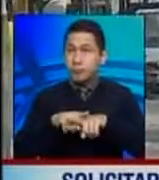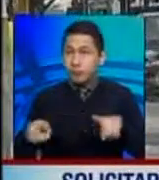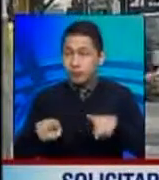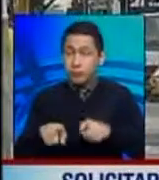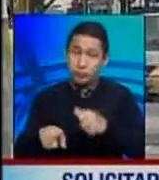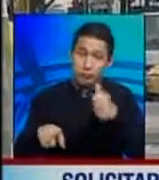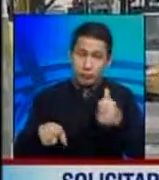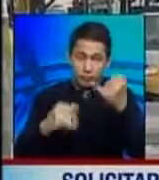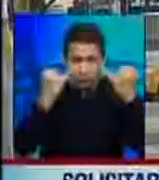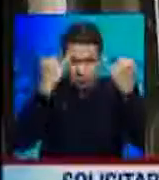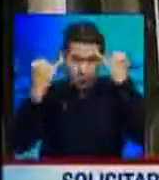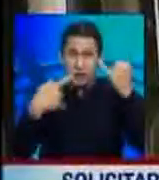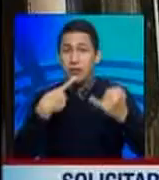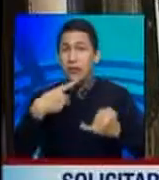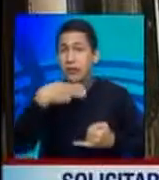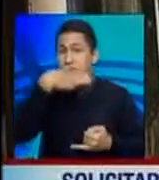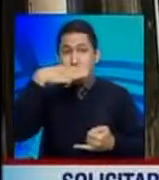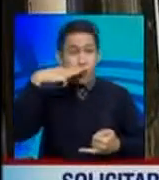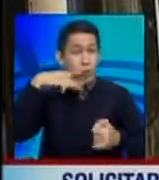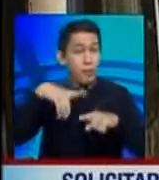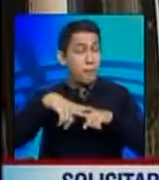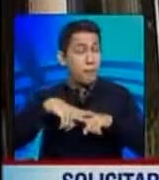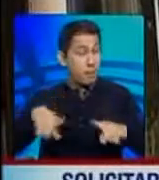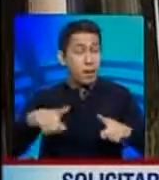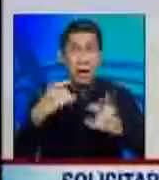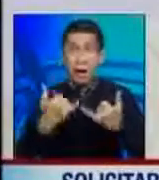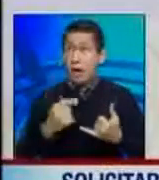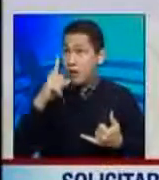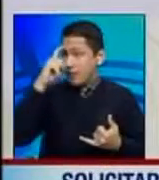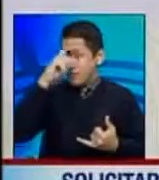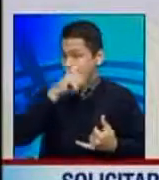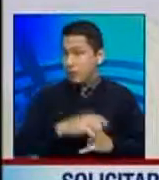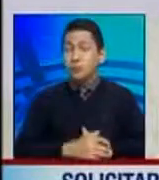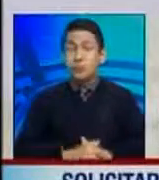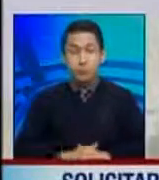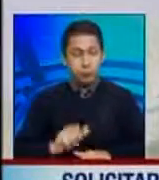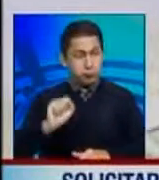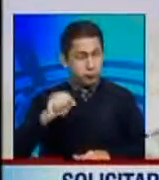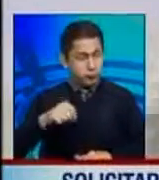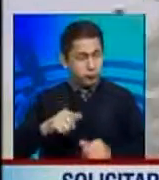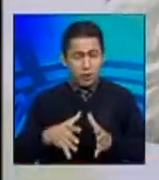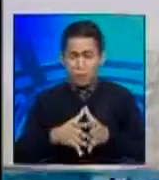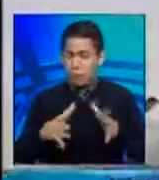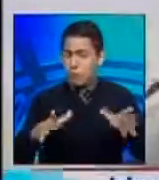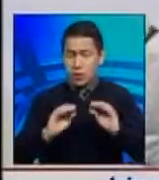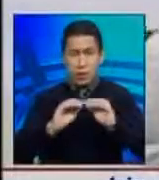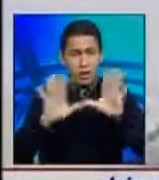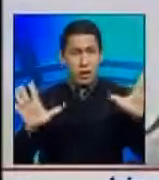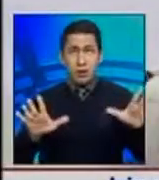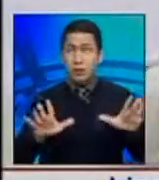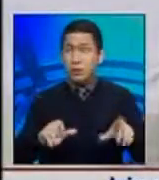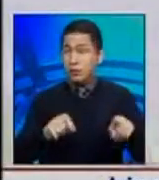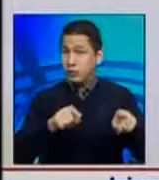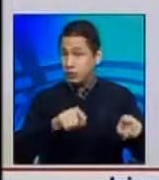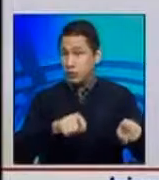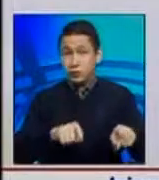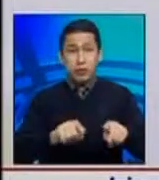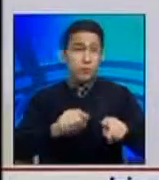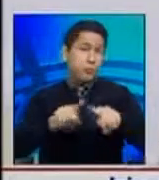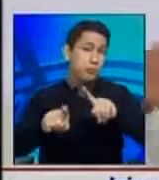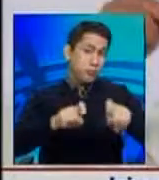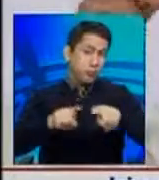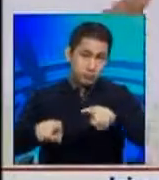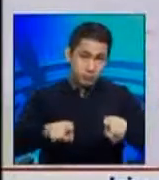seguir están claros según Nebot, pero advirtió que el camino no será fácil. Ha quedado claro que este tipo de